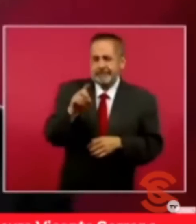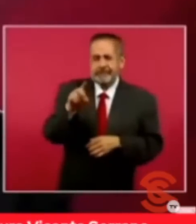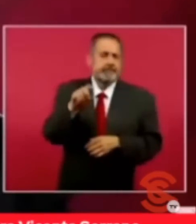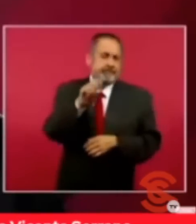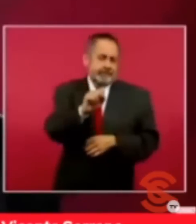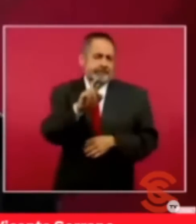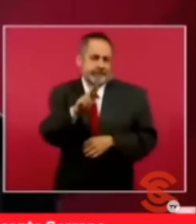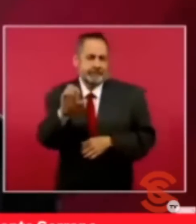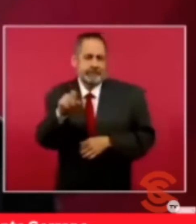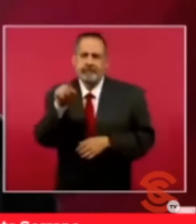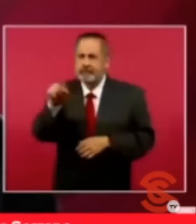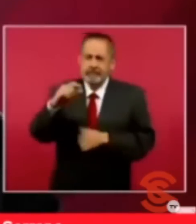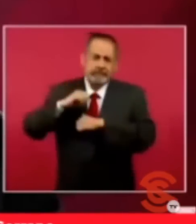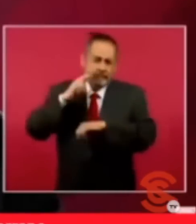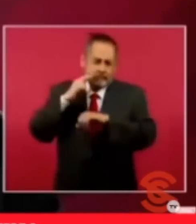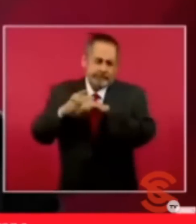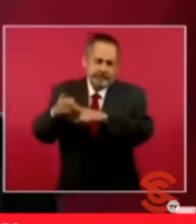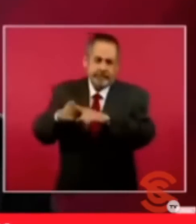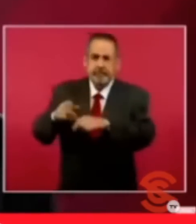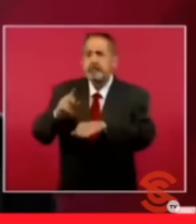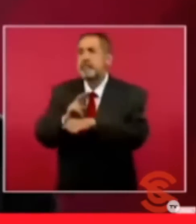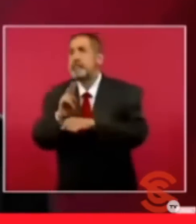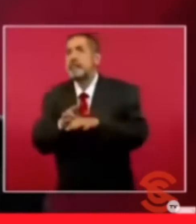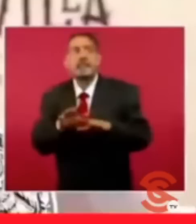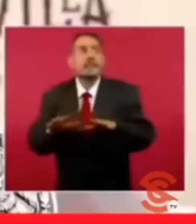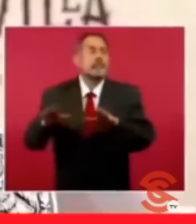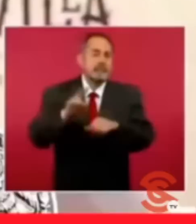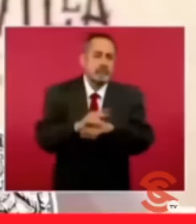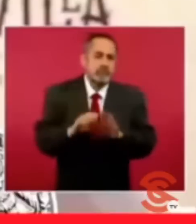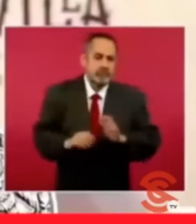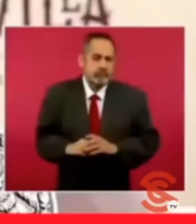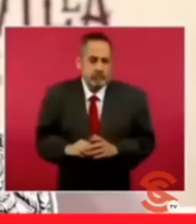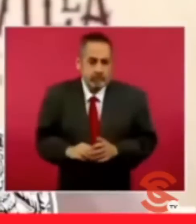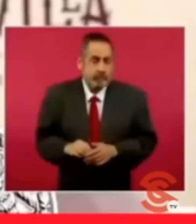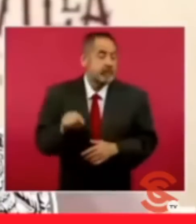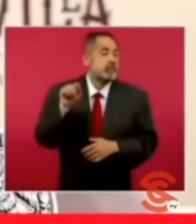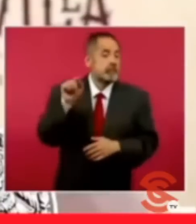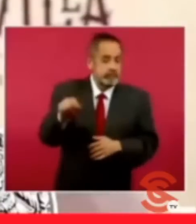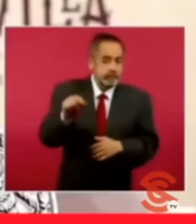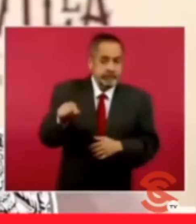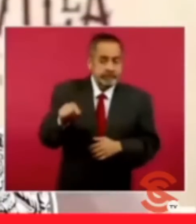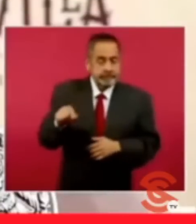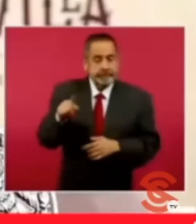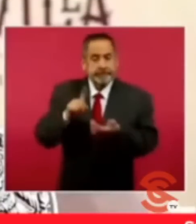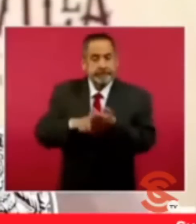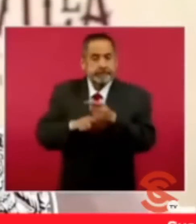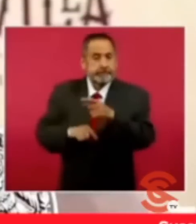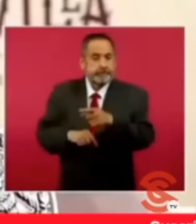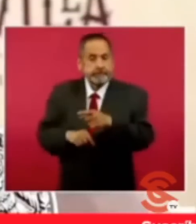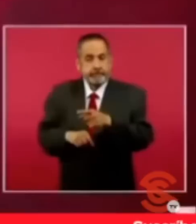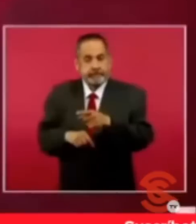Relaciones Exteriores. Ellos son los encargados de entrada, fueron los encargados del